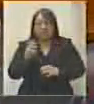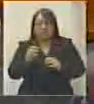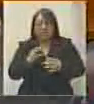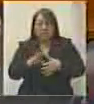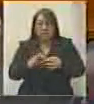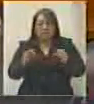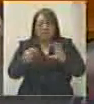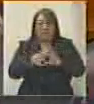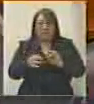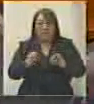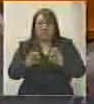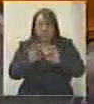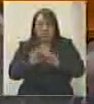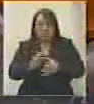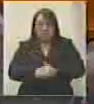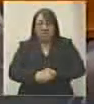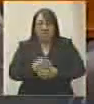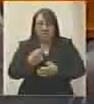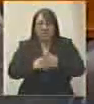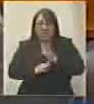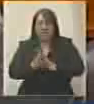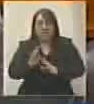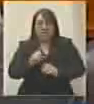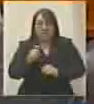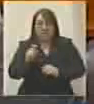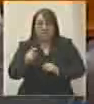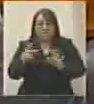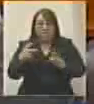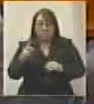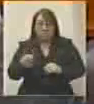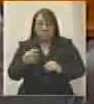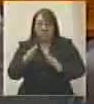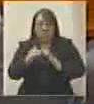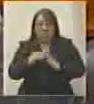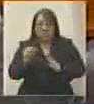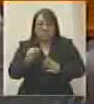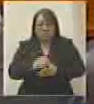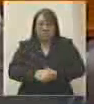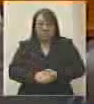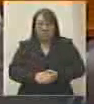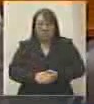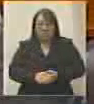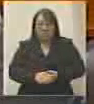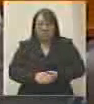presupuesto histórico que supera los 118 mil millones de soles.